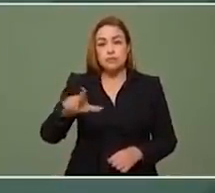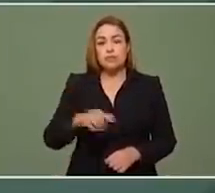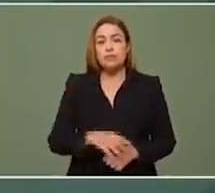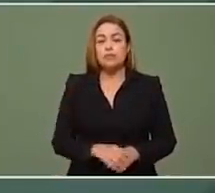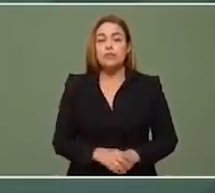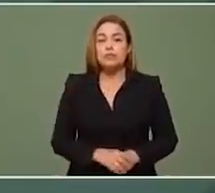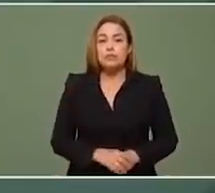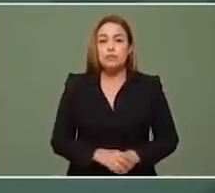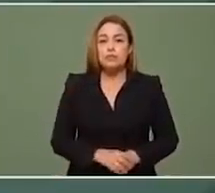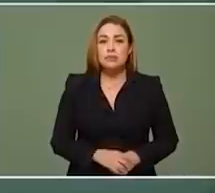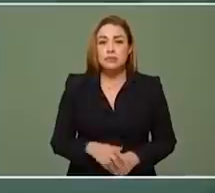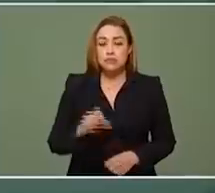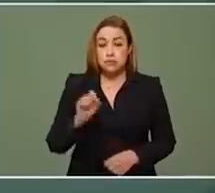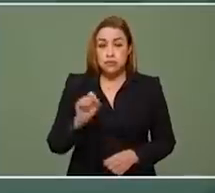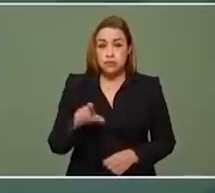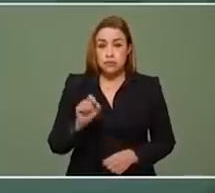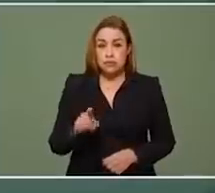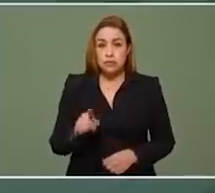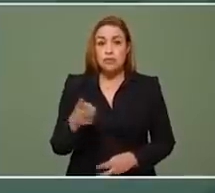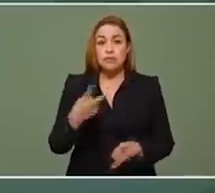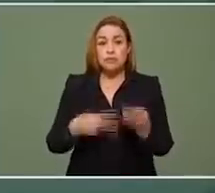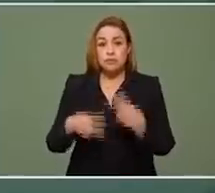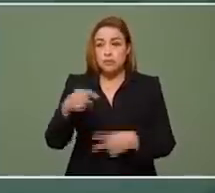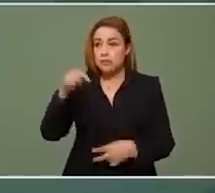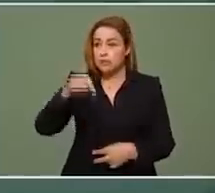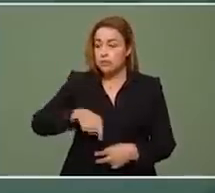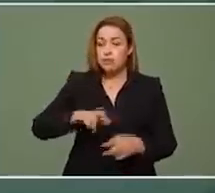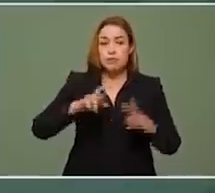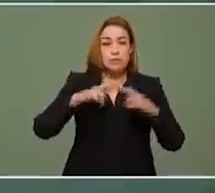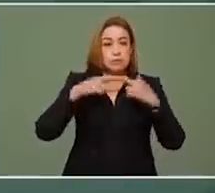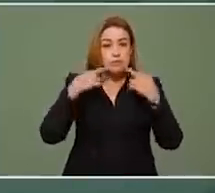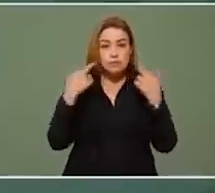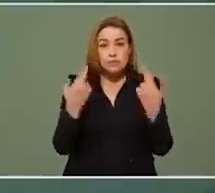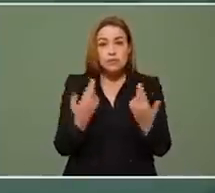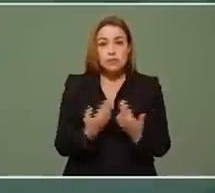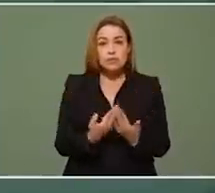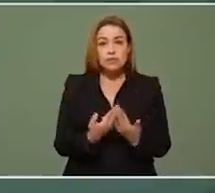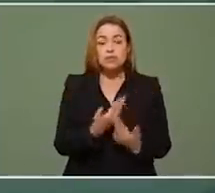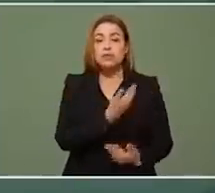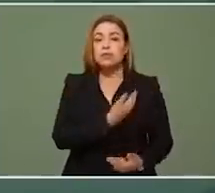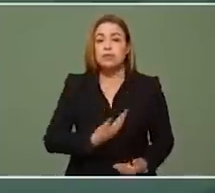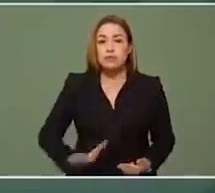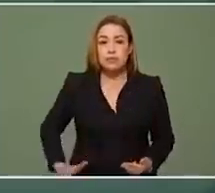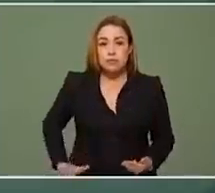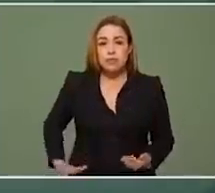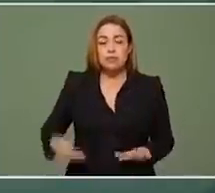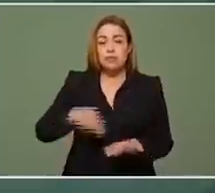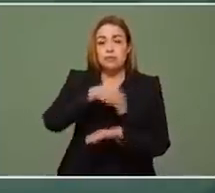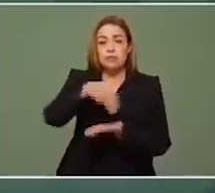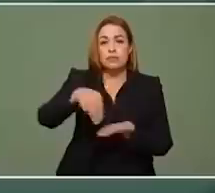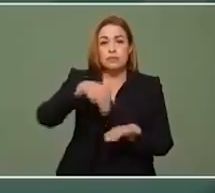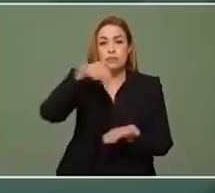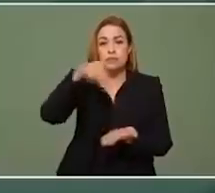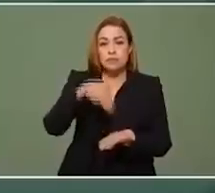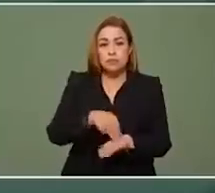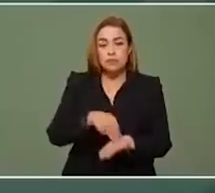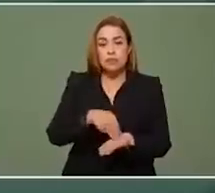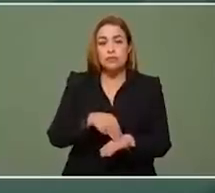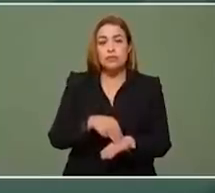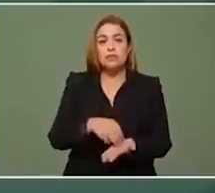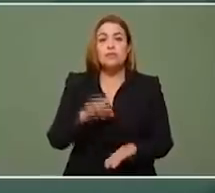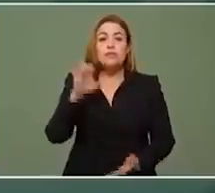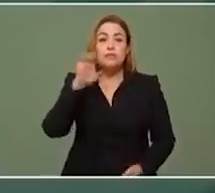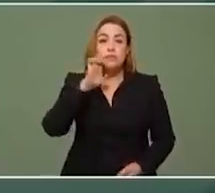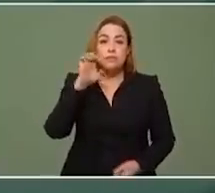también en esta reunión la presidenta municipal de escobedo